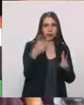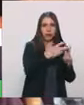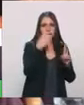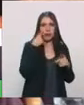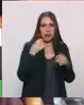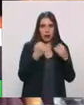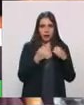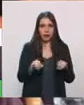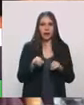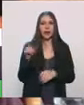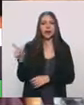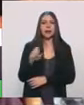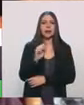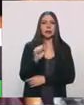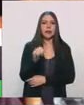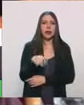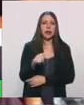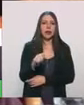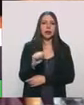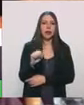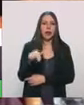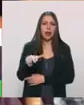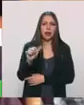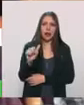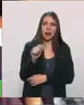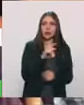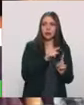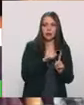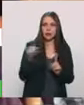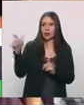de Santana va contra ellos,